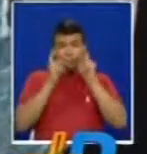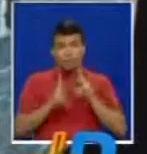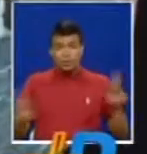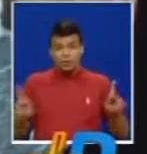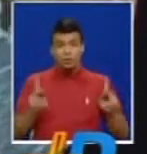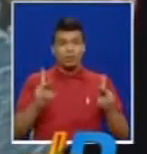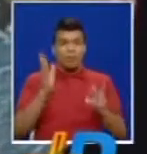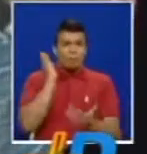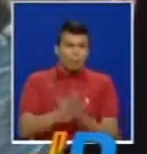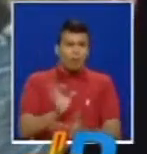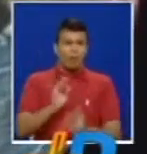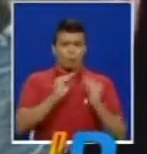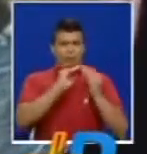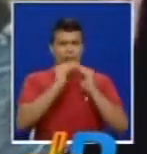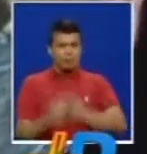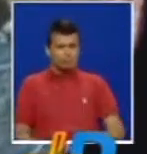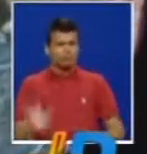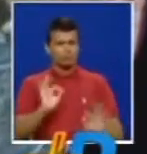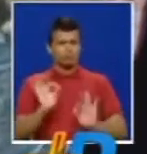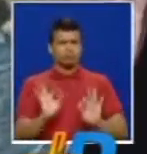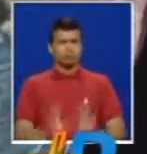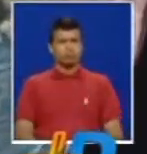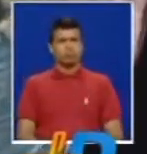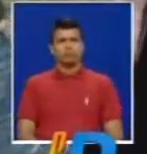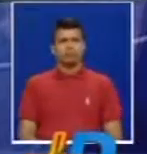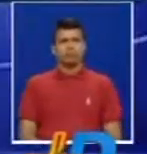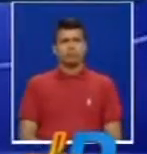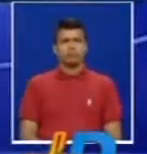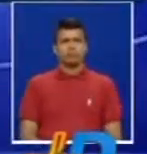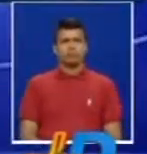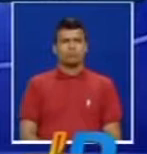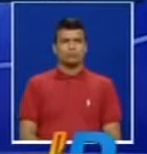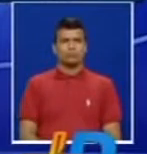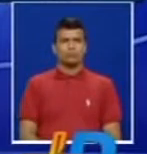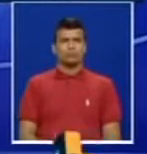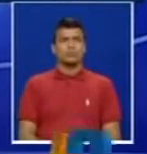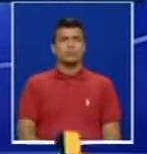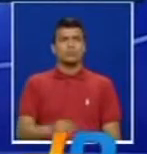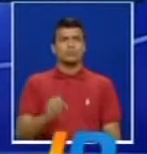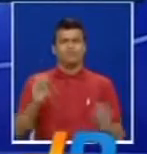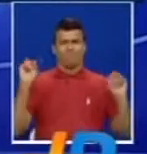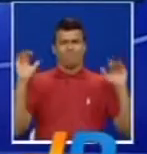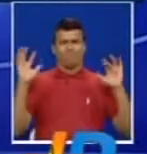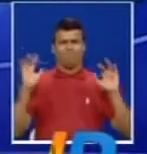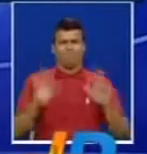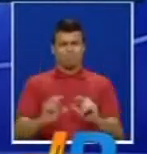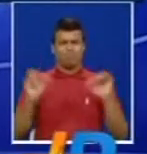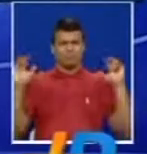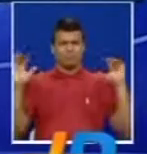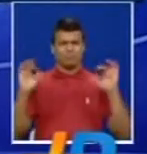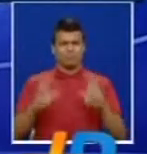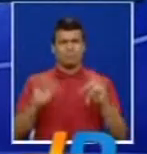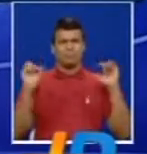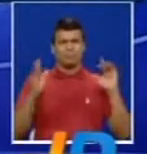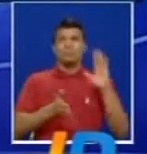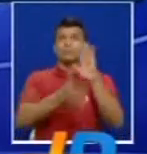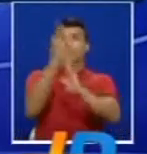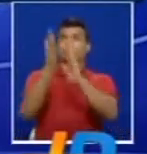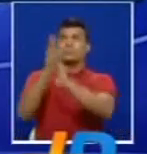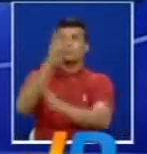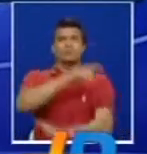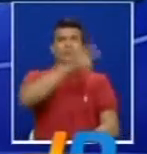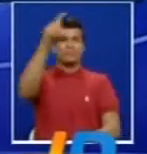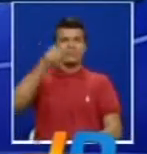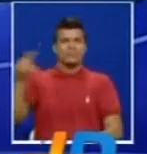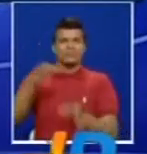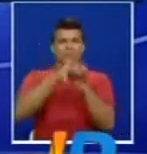afectaciones mayores en infraestructuras, ni heridos o muertos. Cientos de viajeros regresan por estos días a sus lugares de origen al